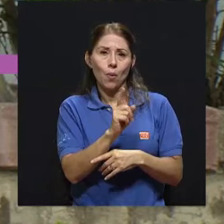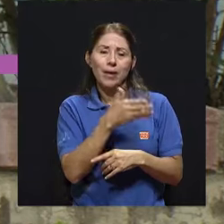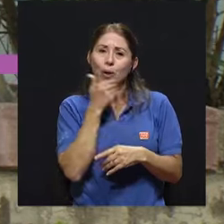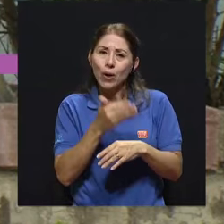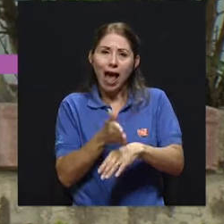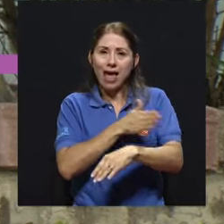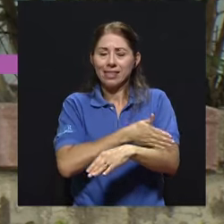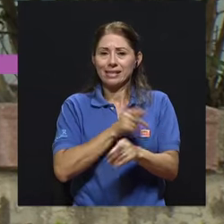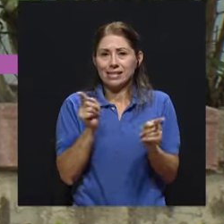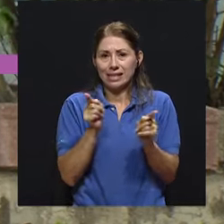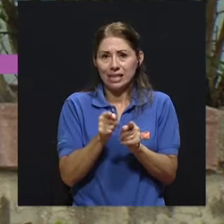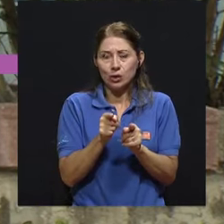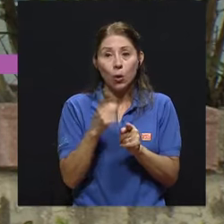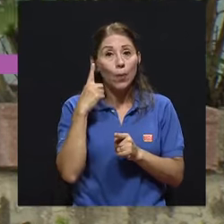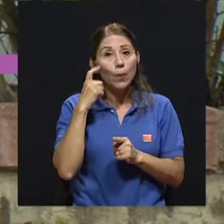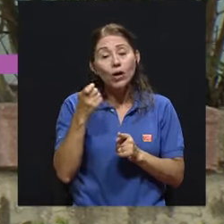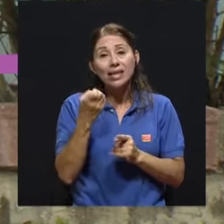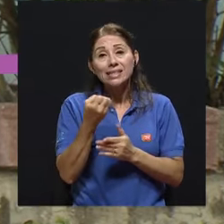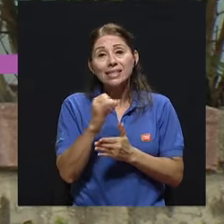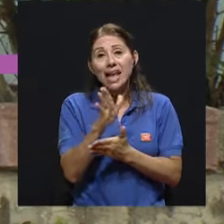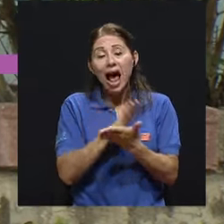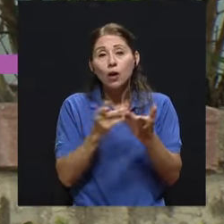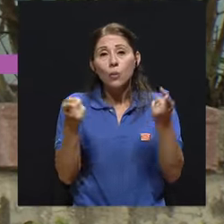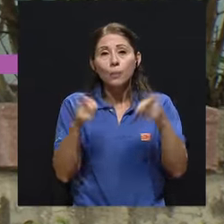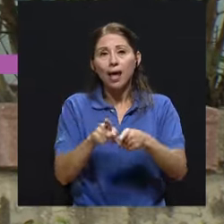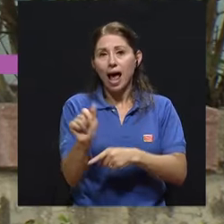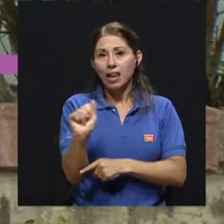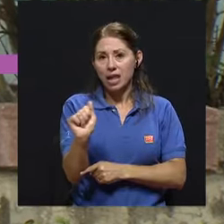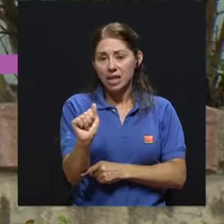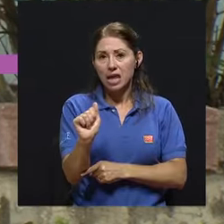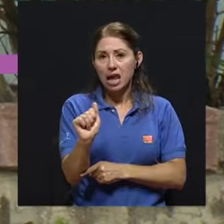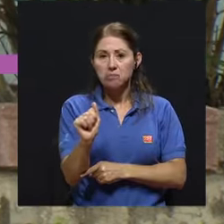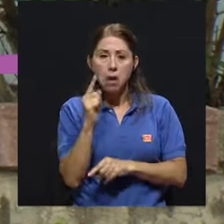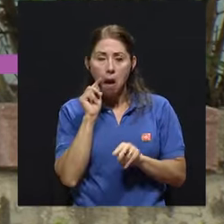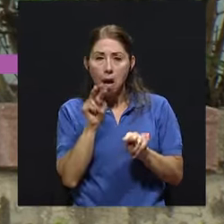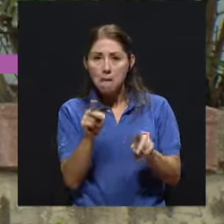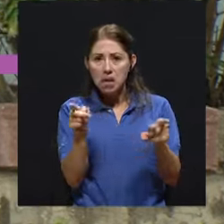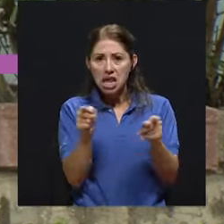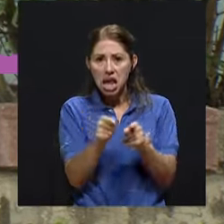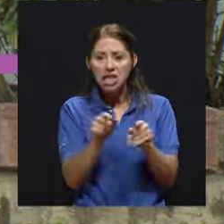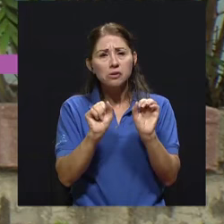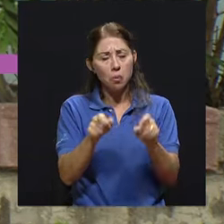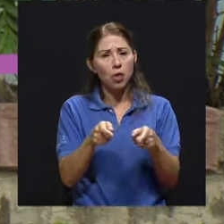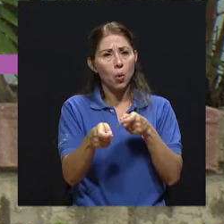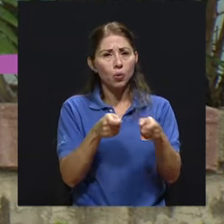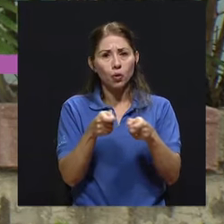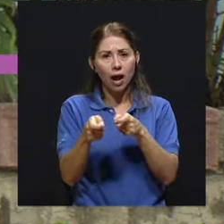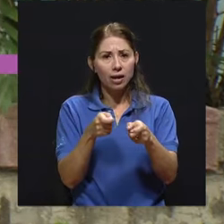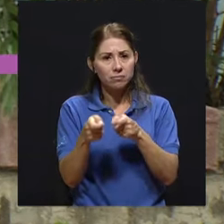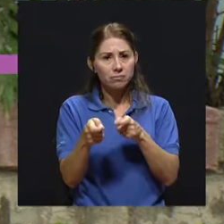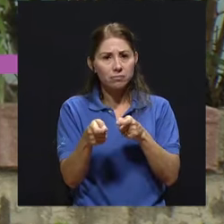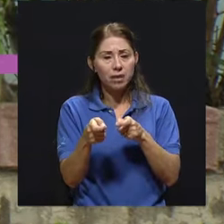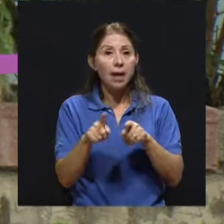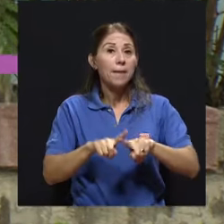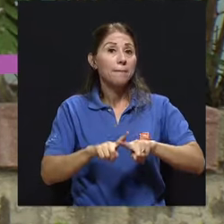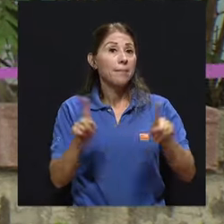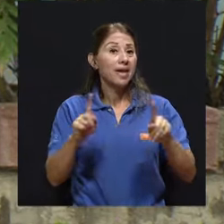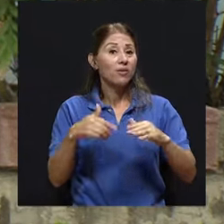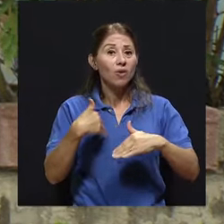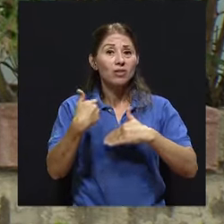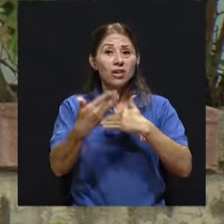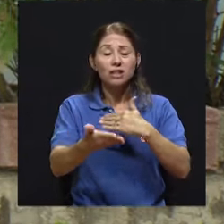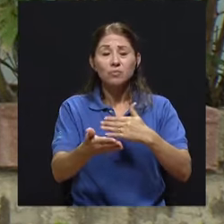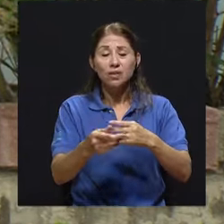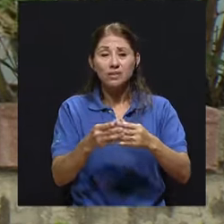pues las alergias generalmente uno logra controlarlas si son pequeñas y cosas fáciles, pero cuando se